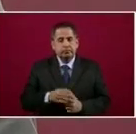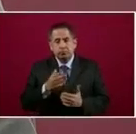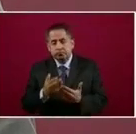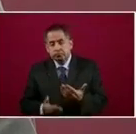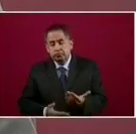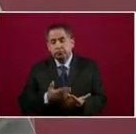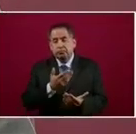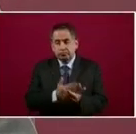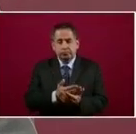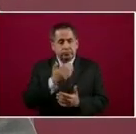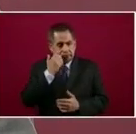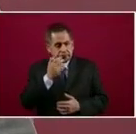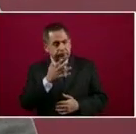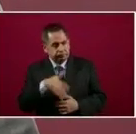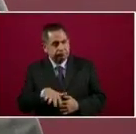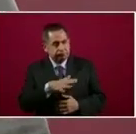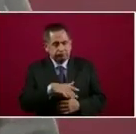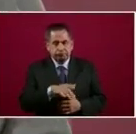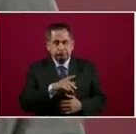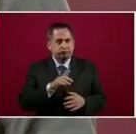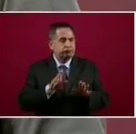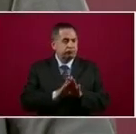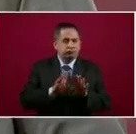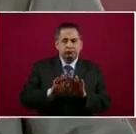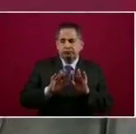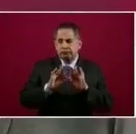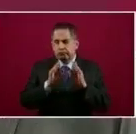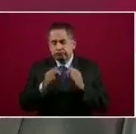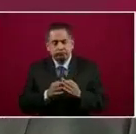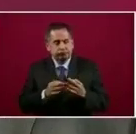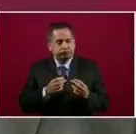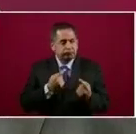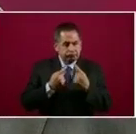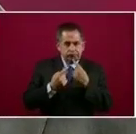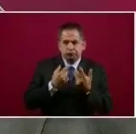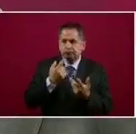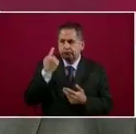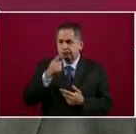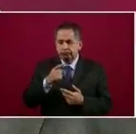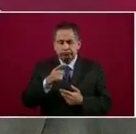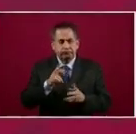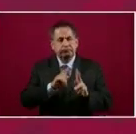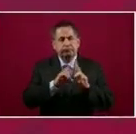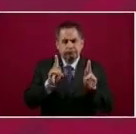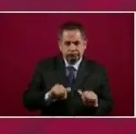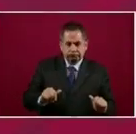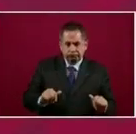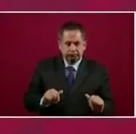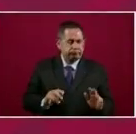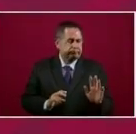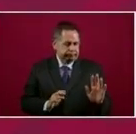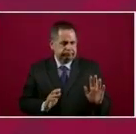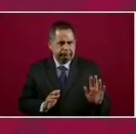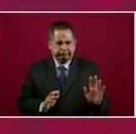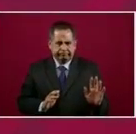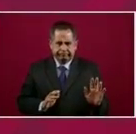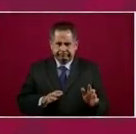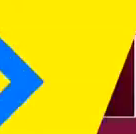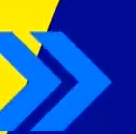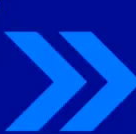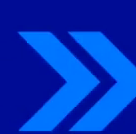proponiendo buscar mecanismos para conseguir la paz en el